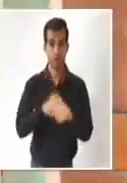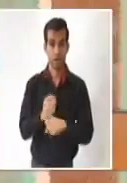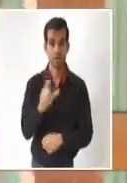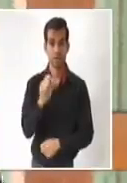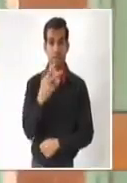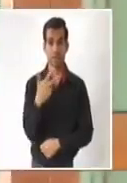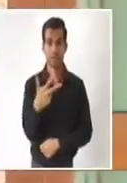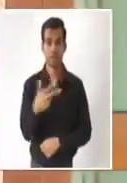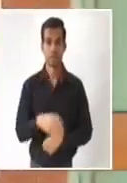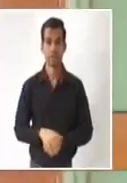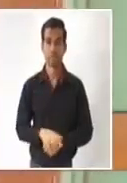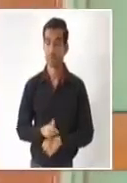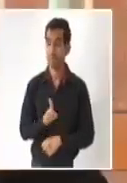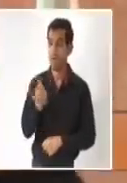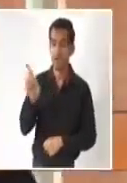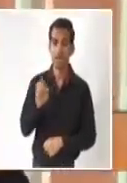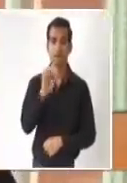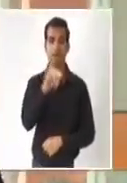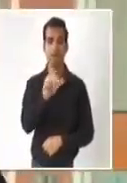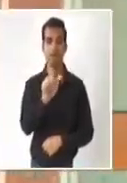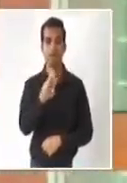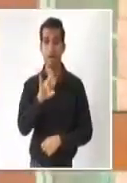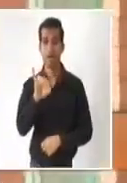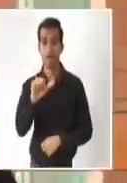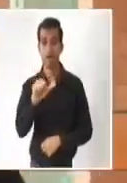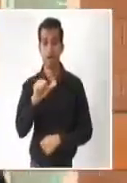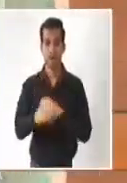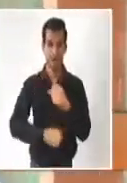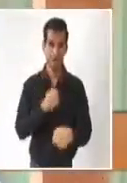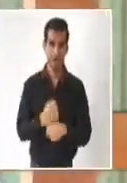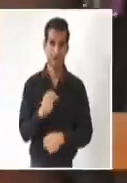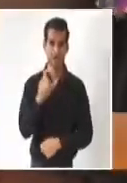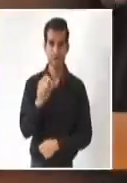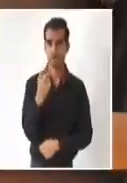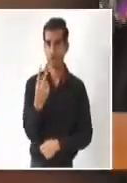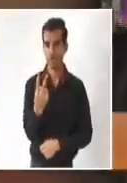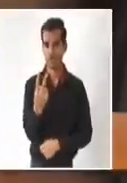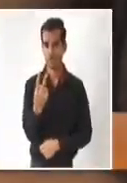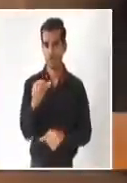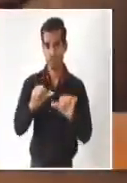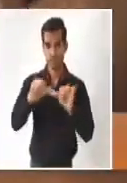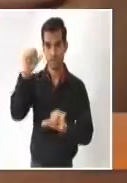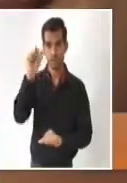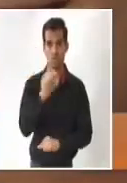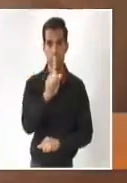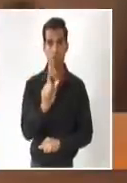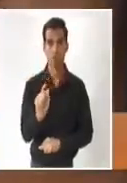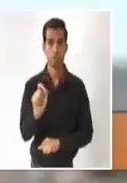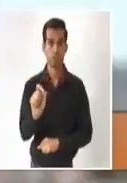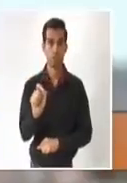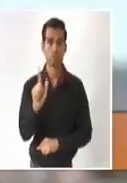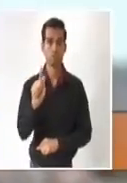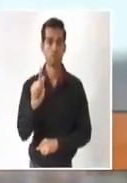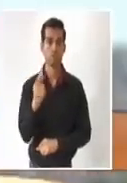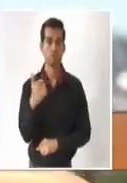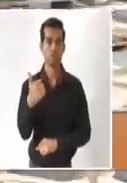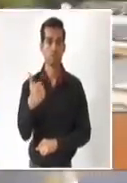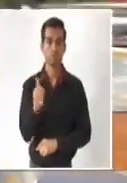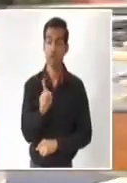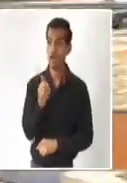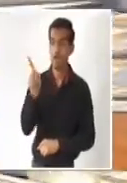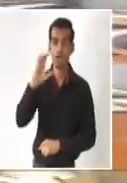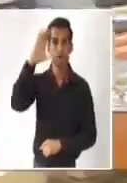años. María Fernanda Valenzuela cuenta con 22 años de edad y mide 1.76. De